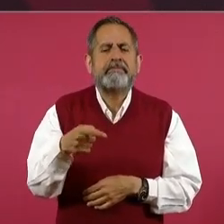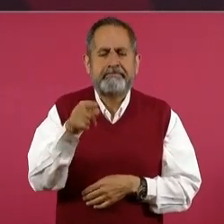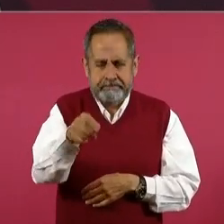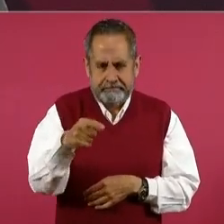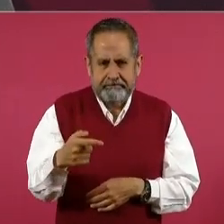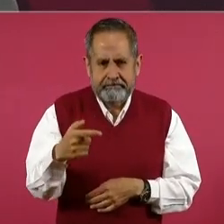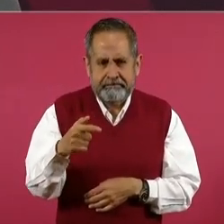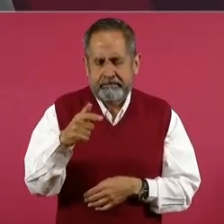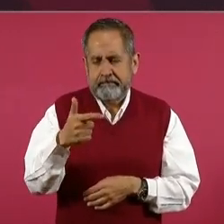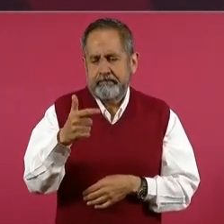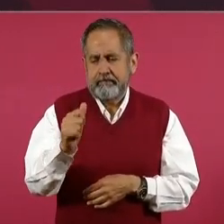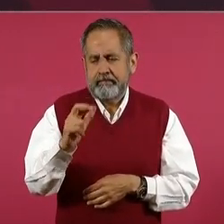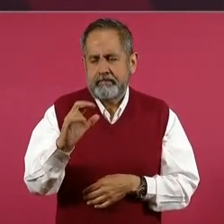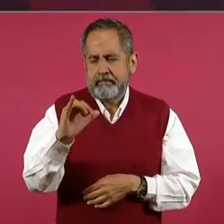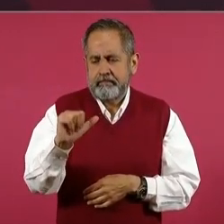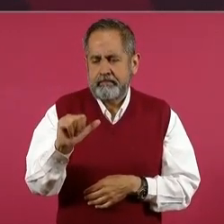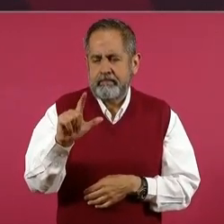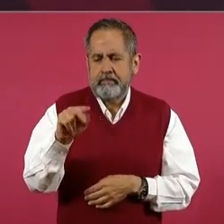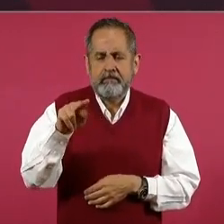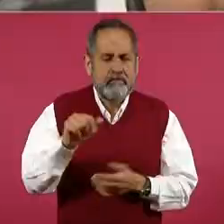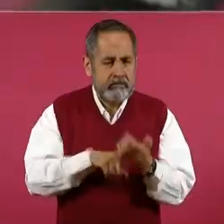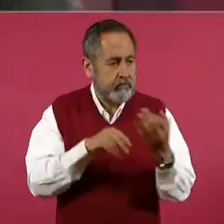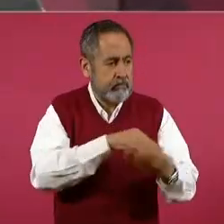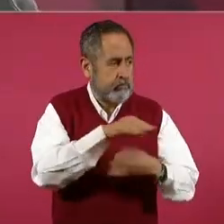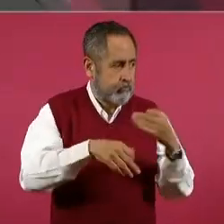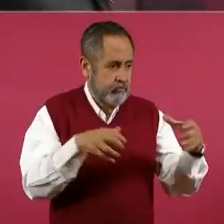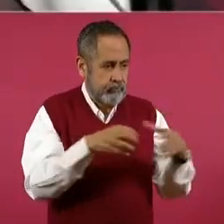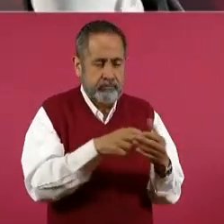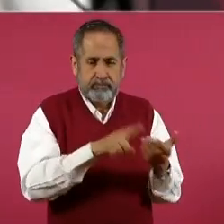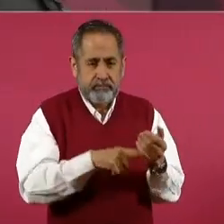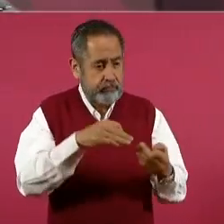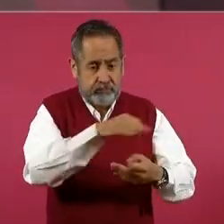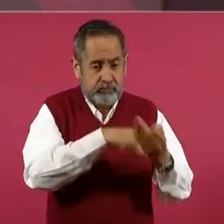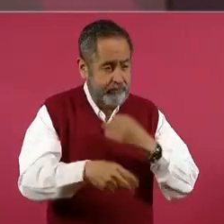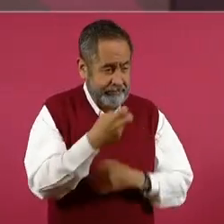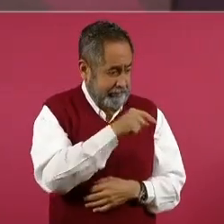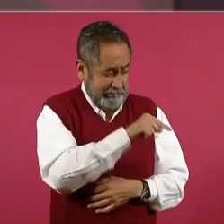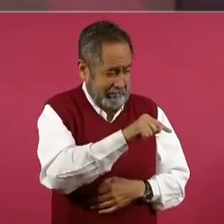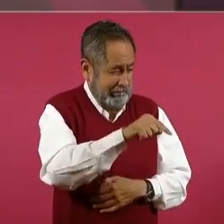Genaro García Luna, todos esos.